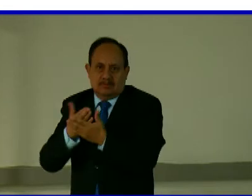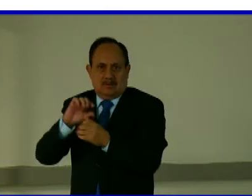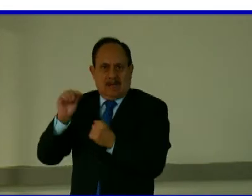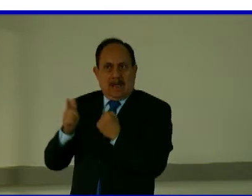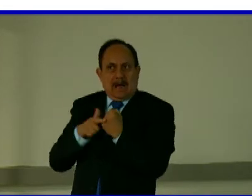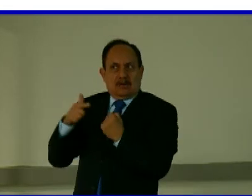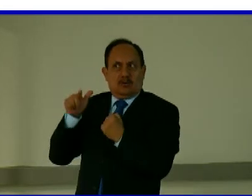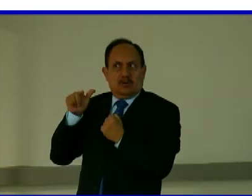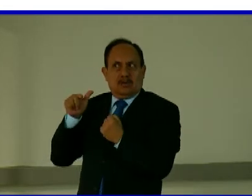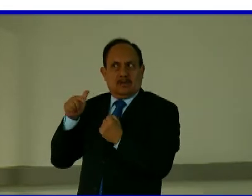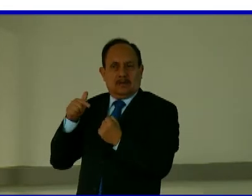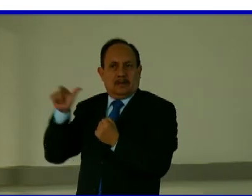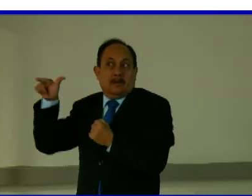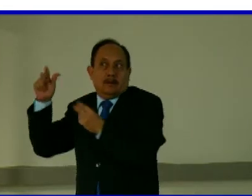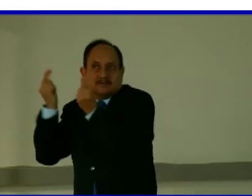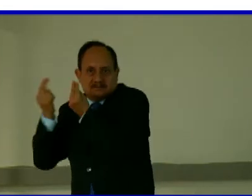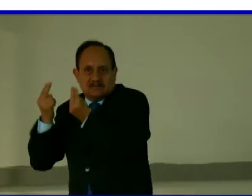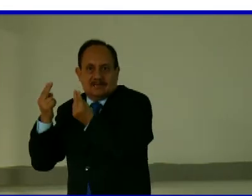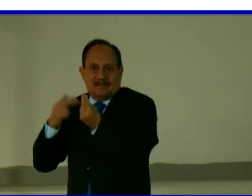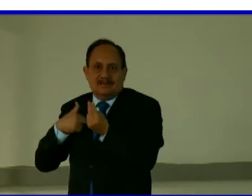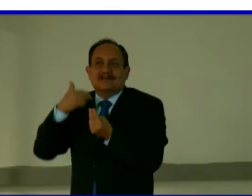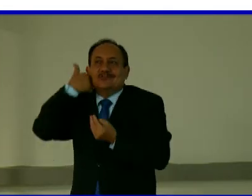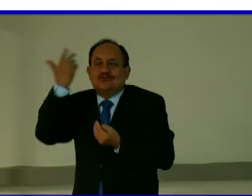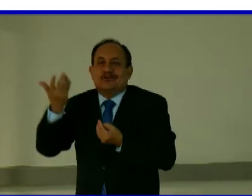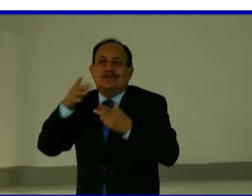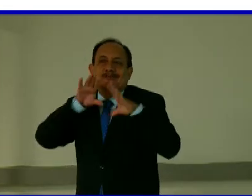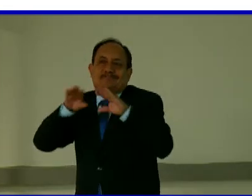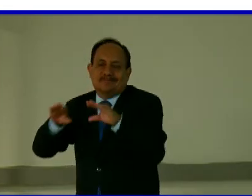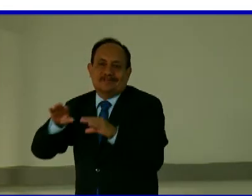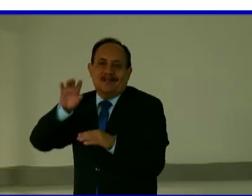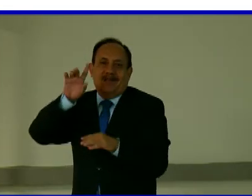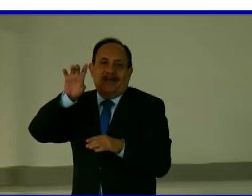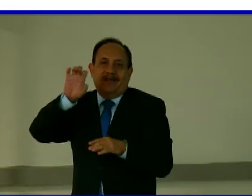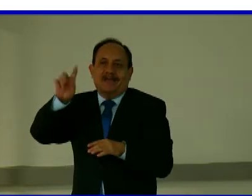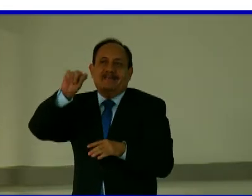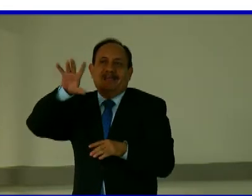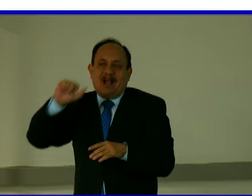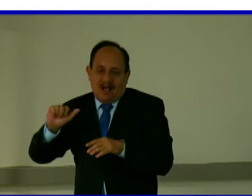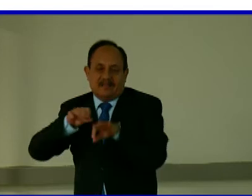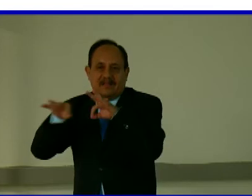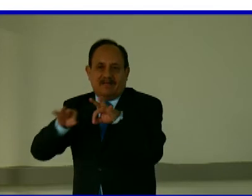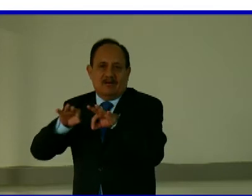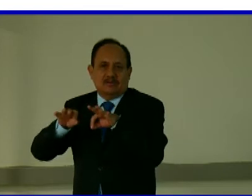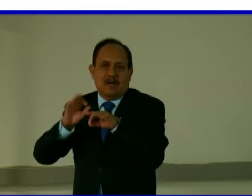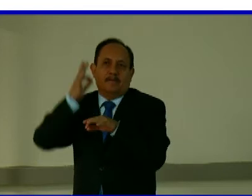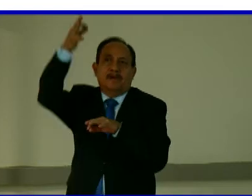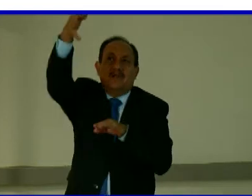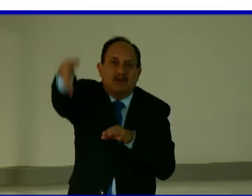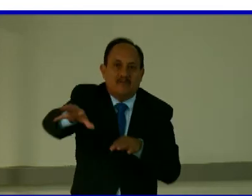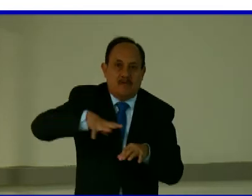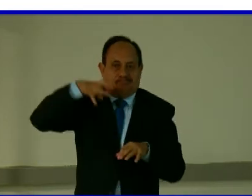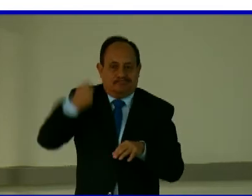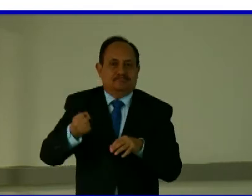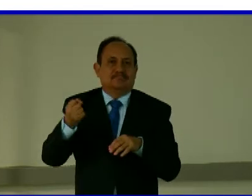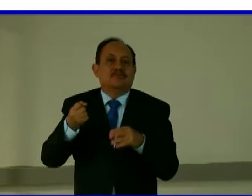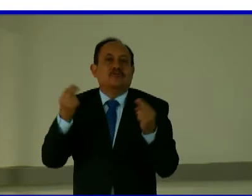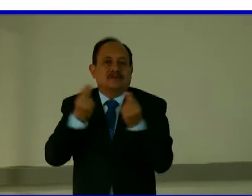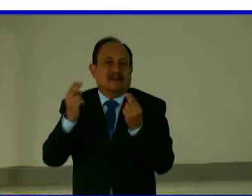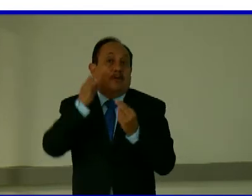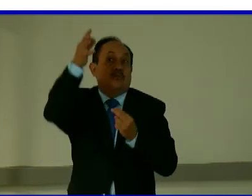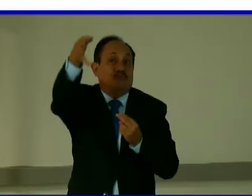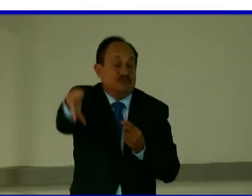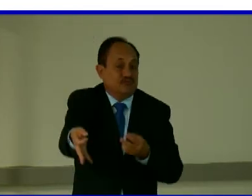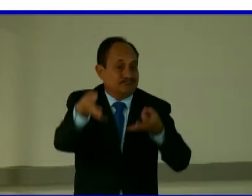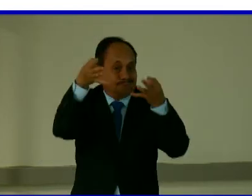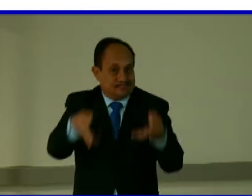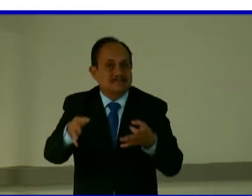yo necesito. Así que yo quiero que tenga buena ética de trabajo y que ponga el esfuerzo necesario.